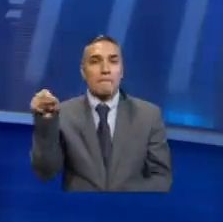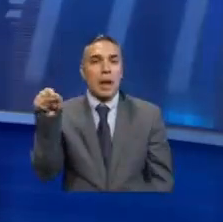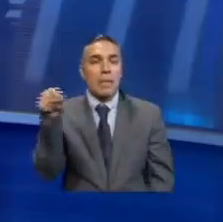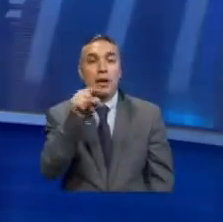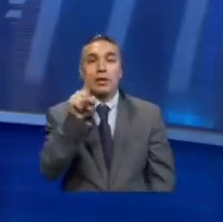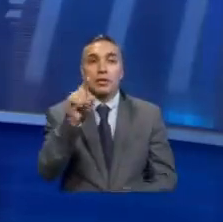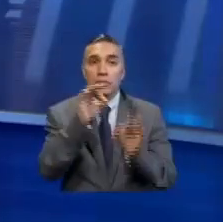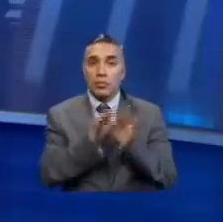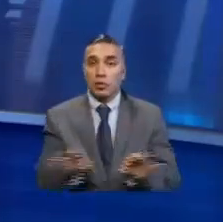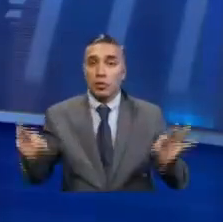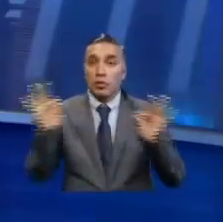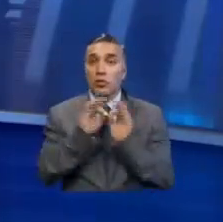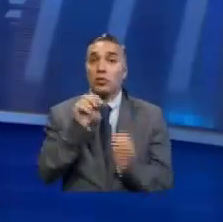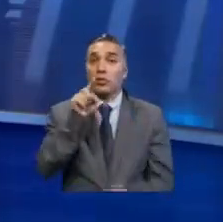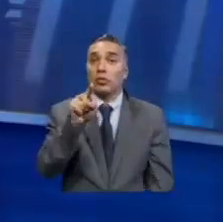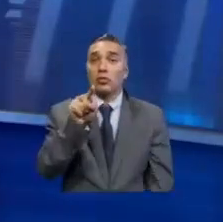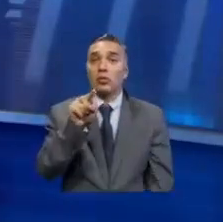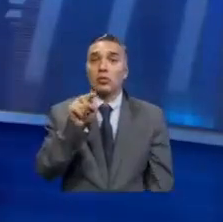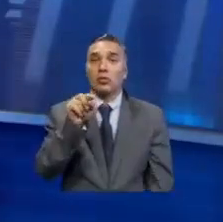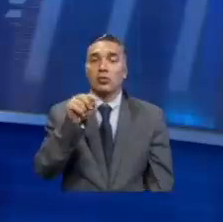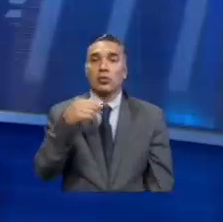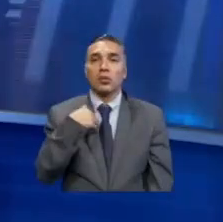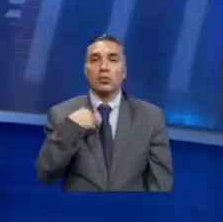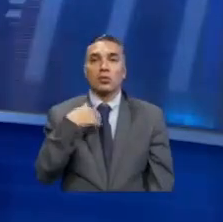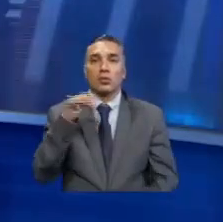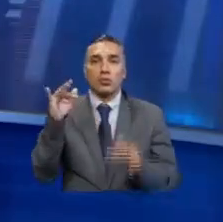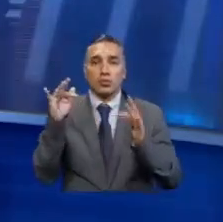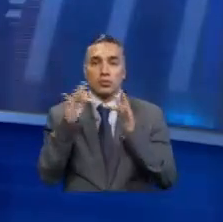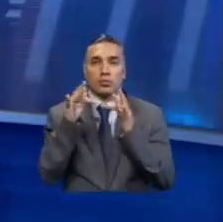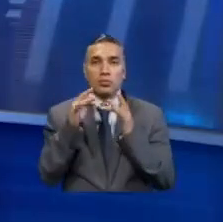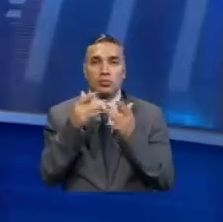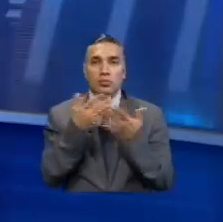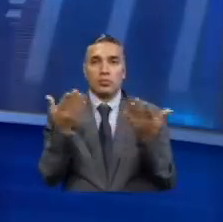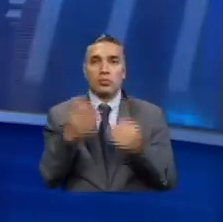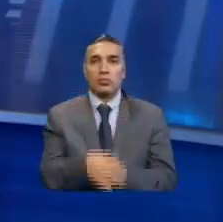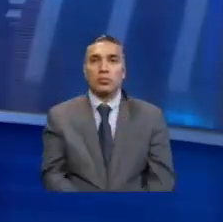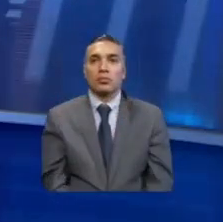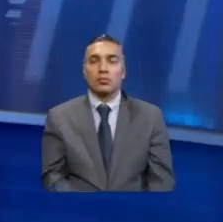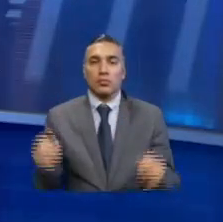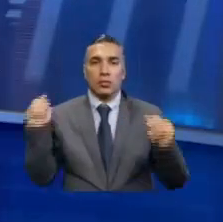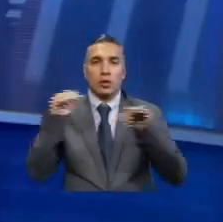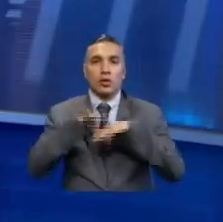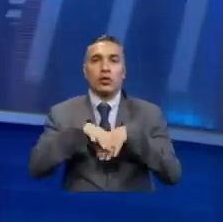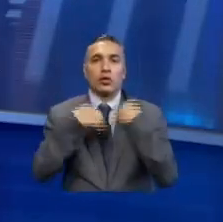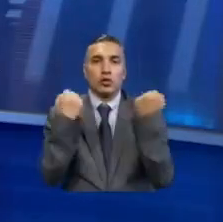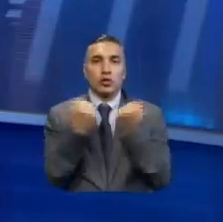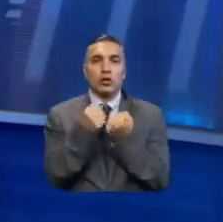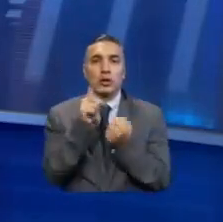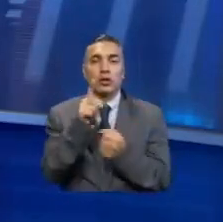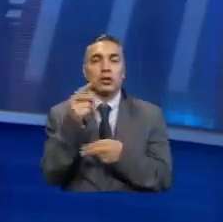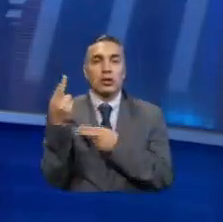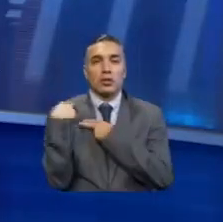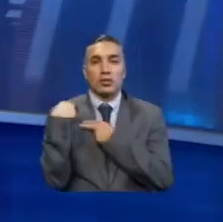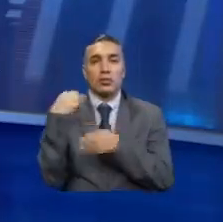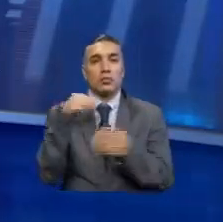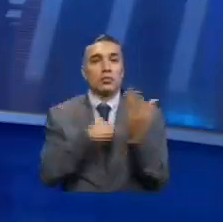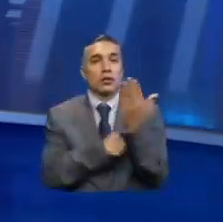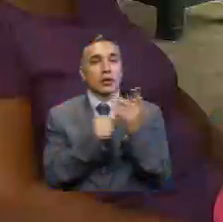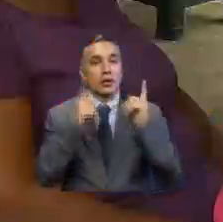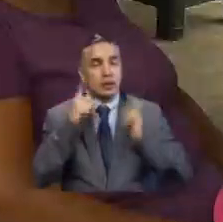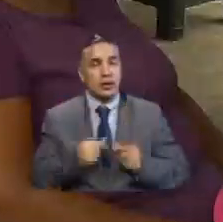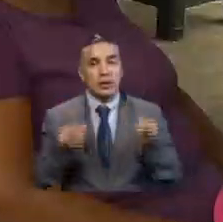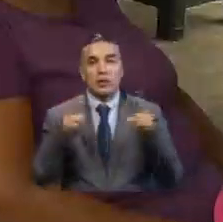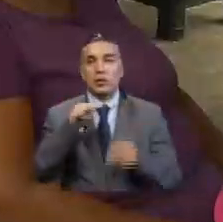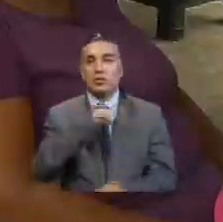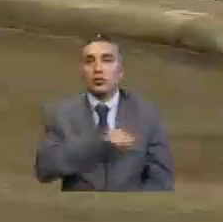Es importante que usted mantenga en contacto permanente, además, con las redes sociales de los organismos encargados, tanto del Ministerio de Salud como